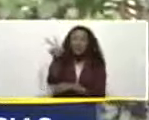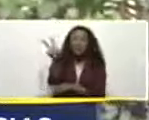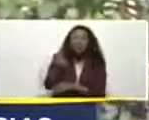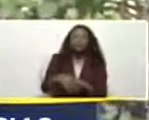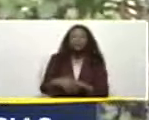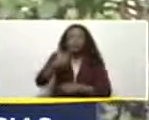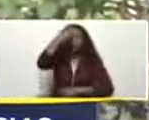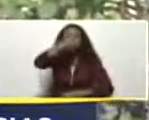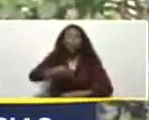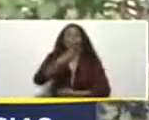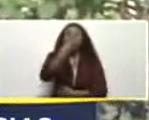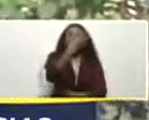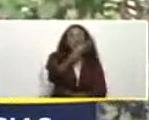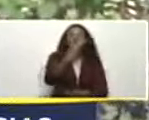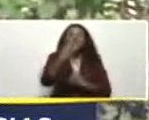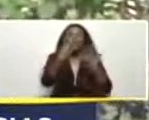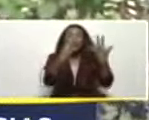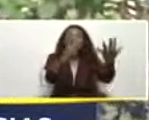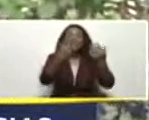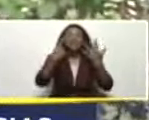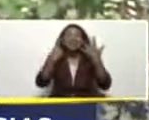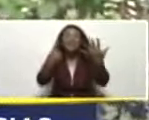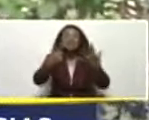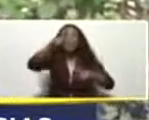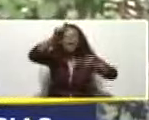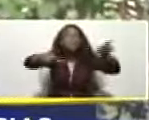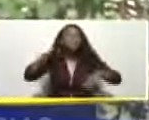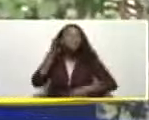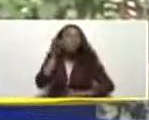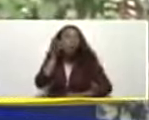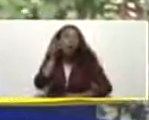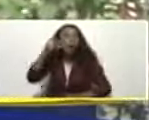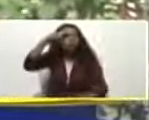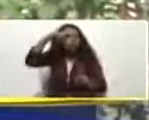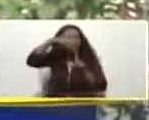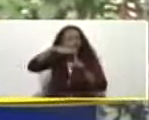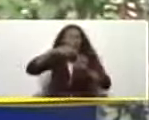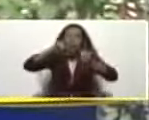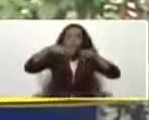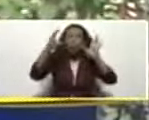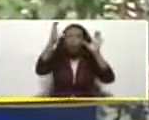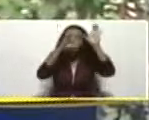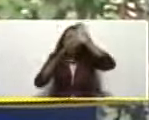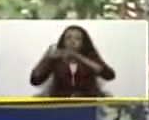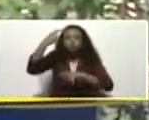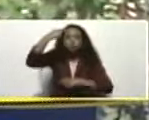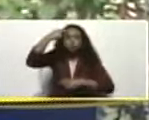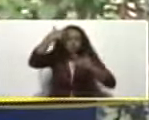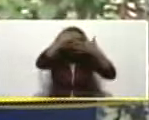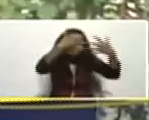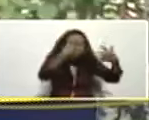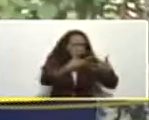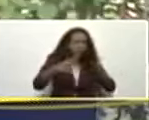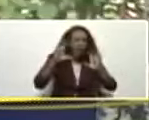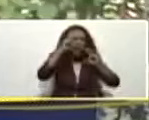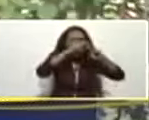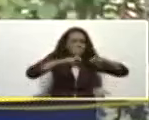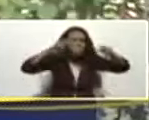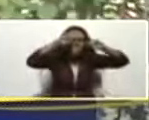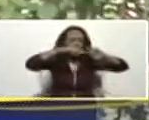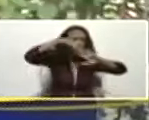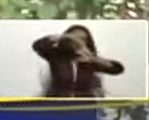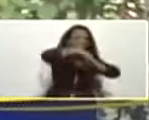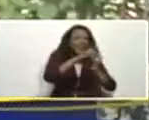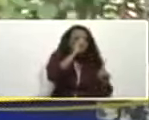Somos 476 mujeres que hemos dedicado parte de nuestra vida a la generación de conocimiento, inventiva, creatividad.